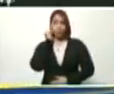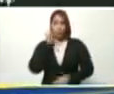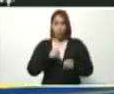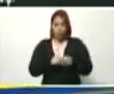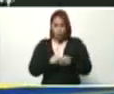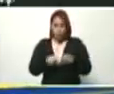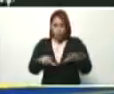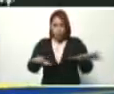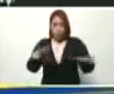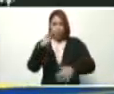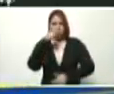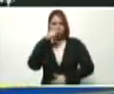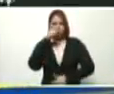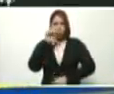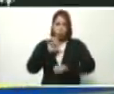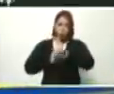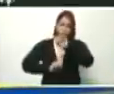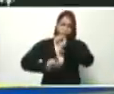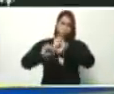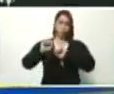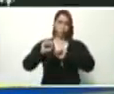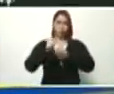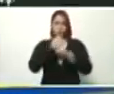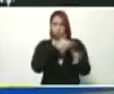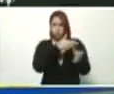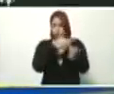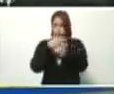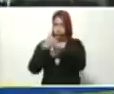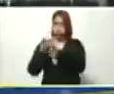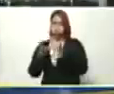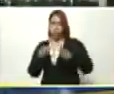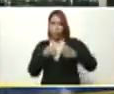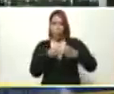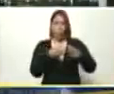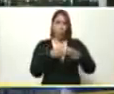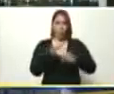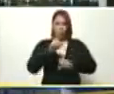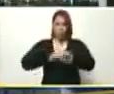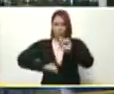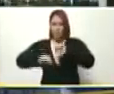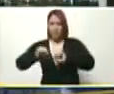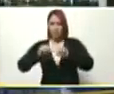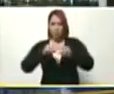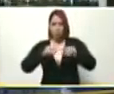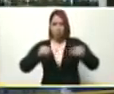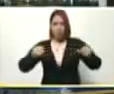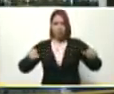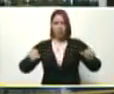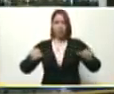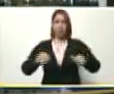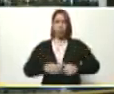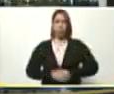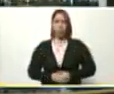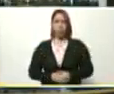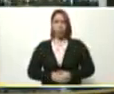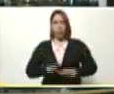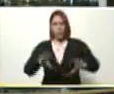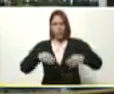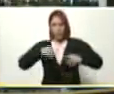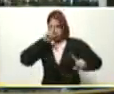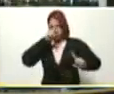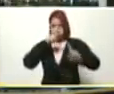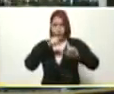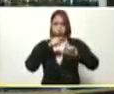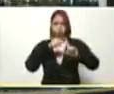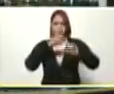desplegado, defendiendo un puesto, defendiendo un territorio, tomando un objetivo, cumpliendo